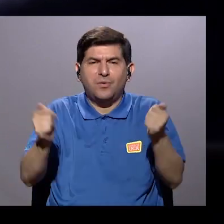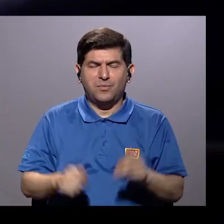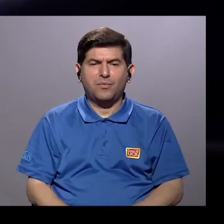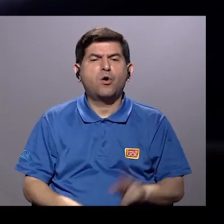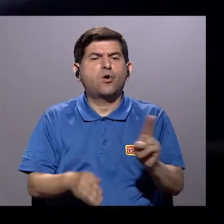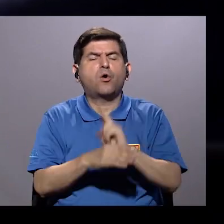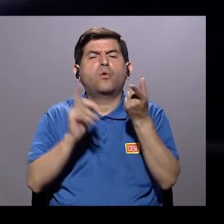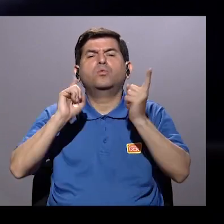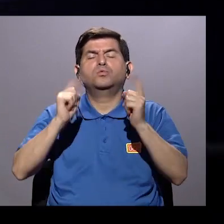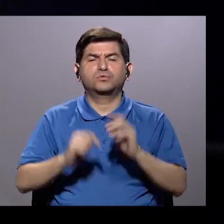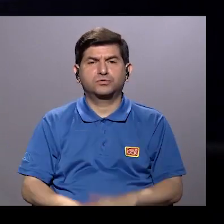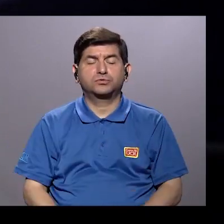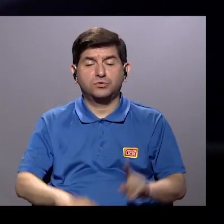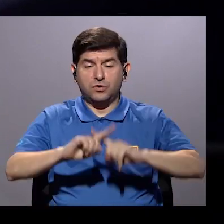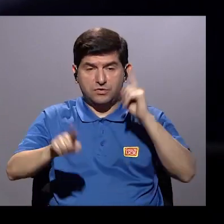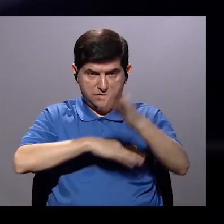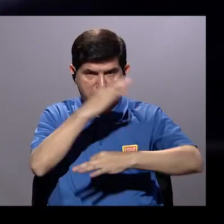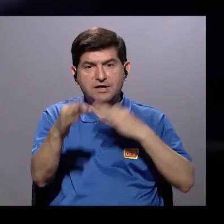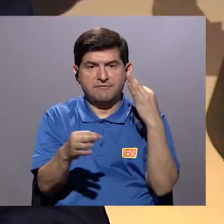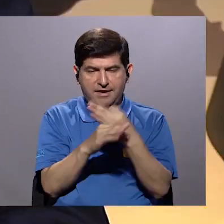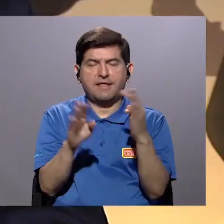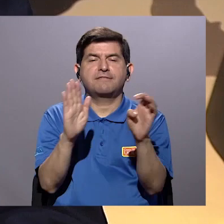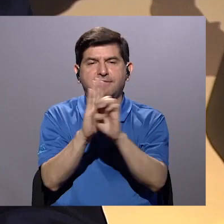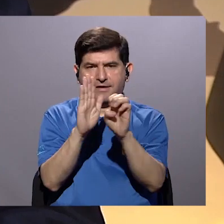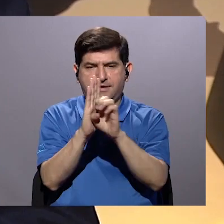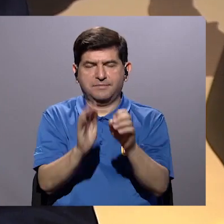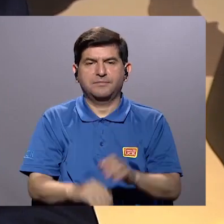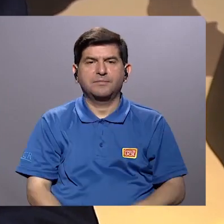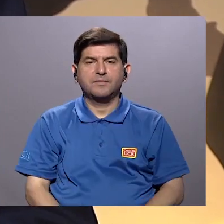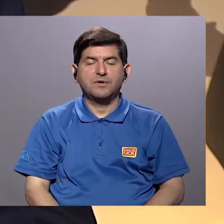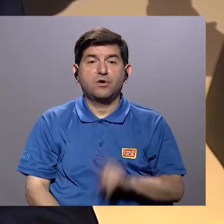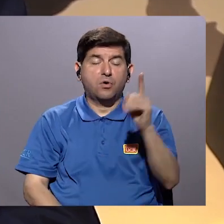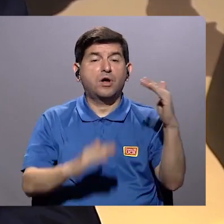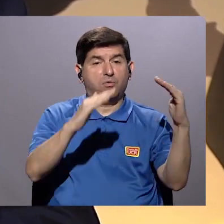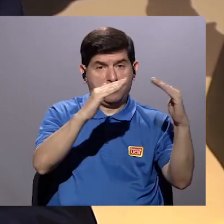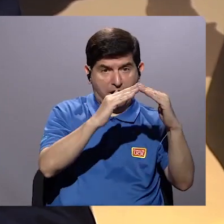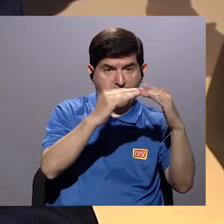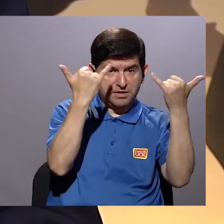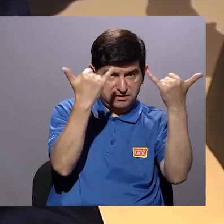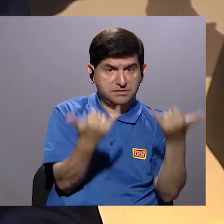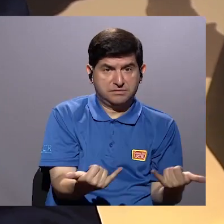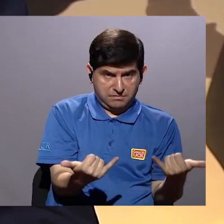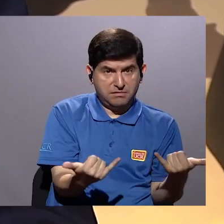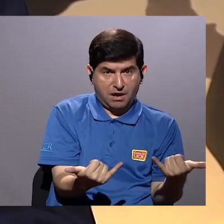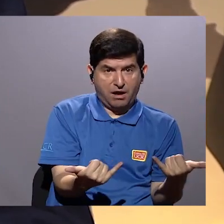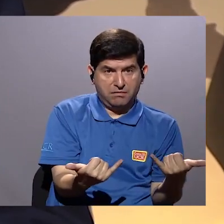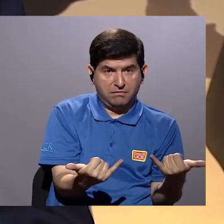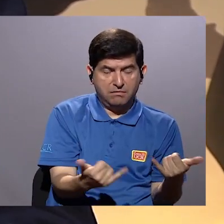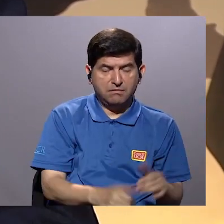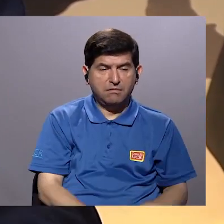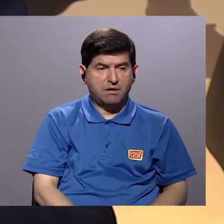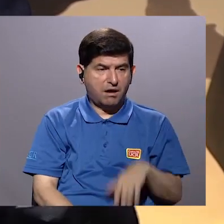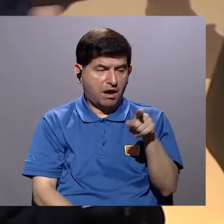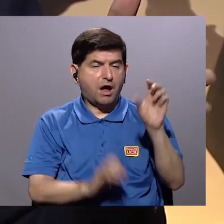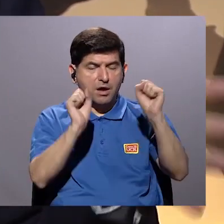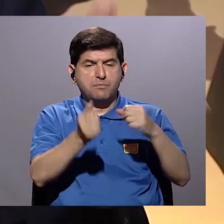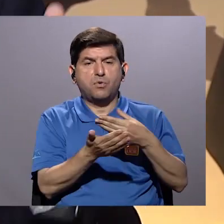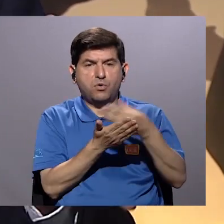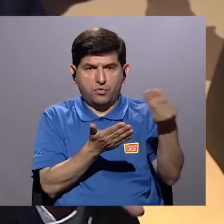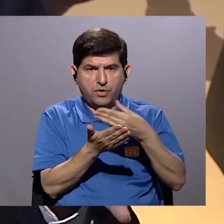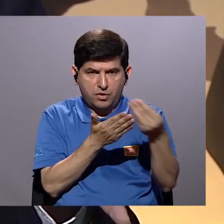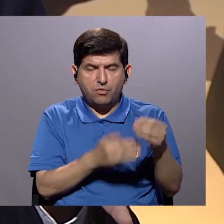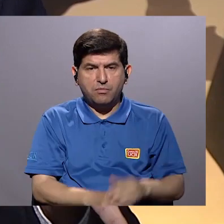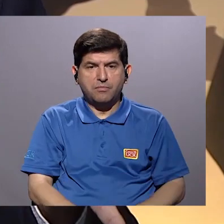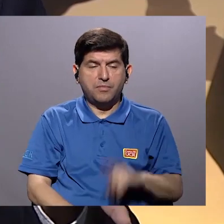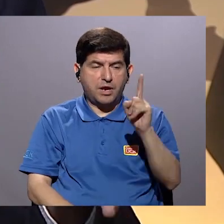usos se fabrican. Sí, hay diferentes usos. Por ejemplo, en una casa, digamos, ya hay aplicaciones en las cuales se pueden comprar un